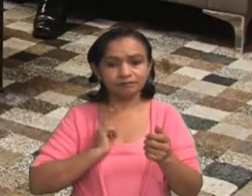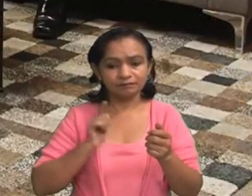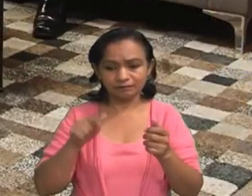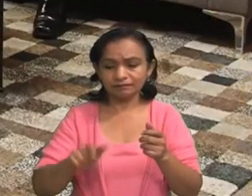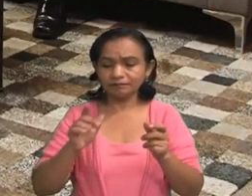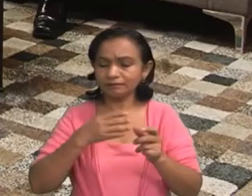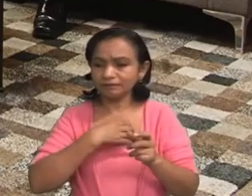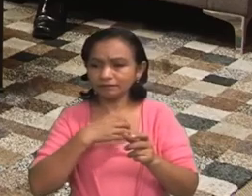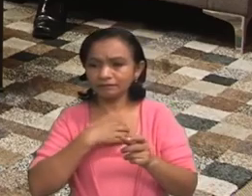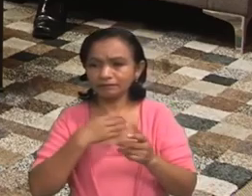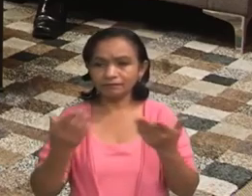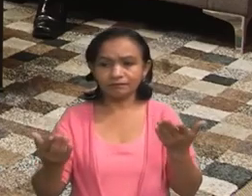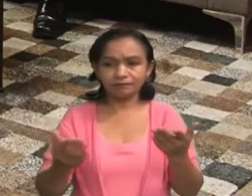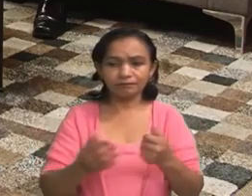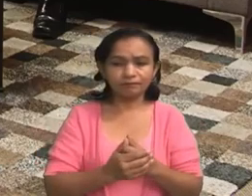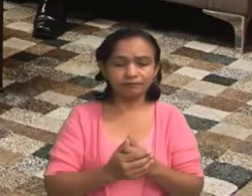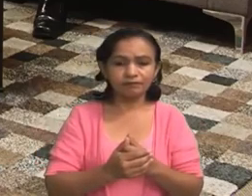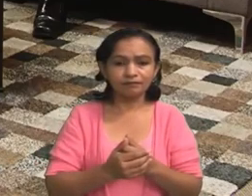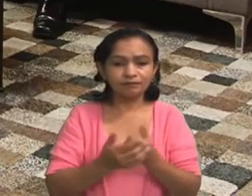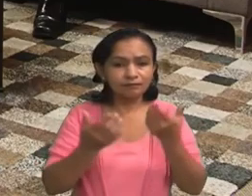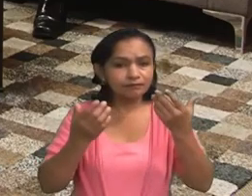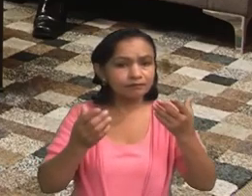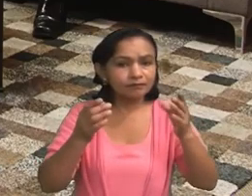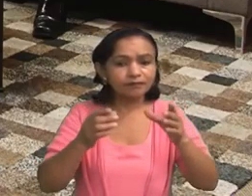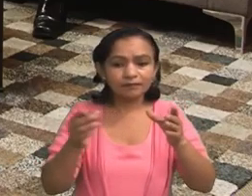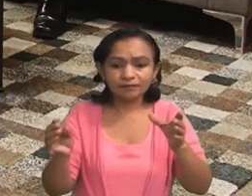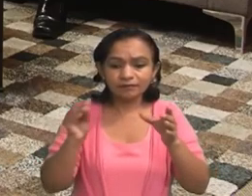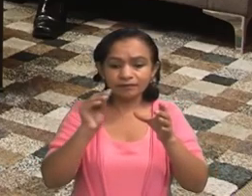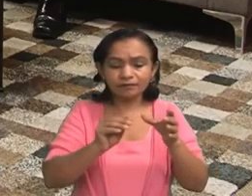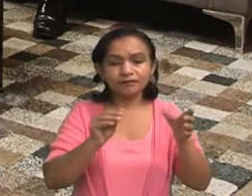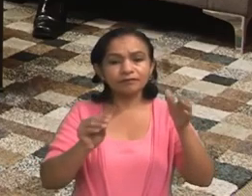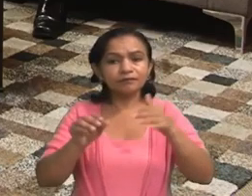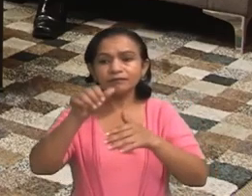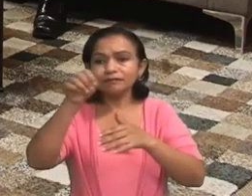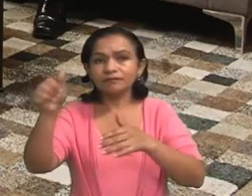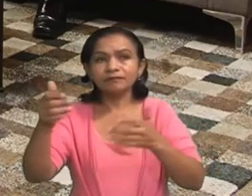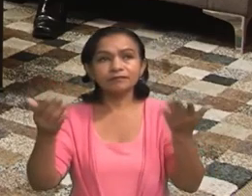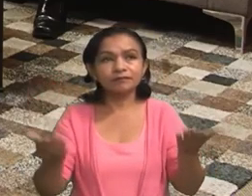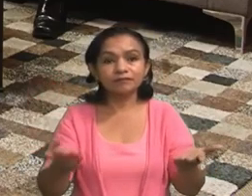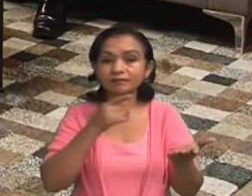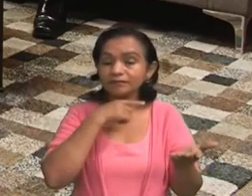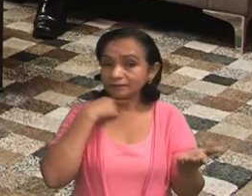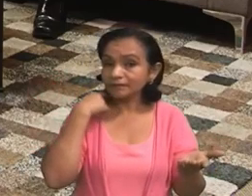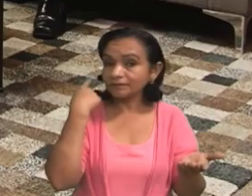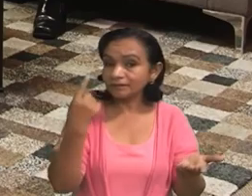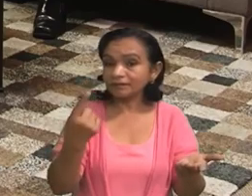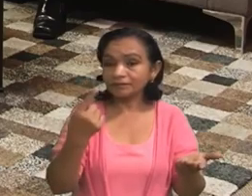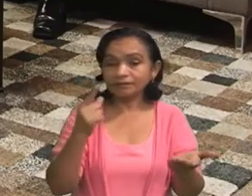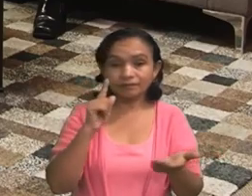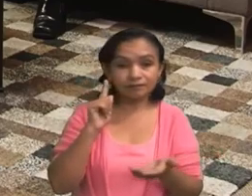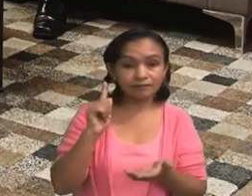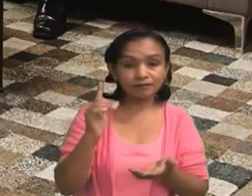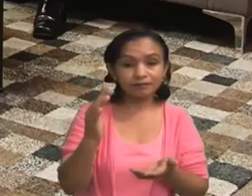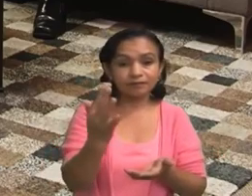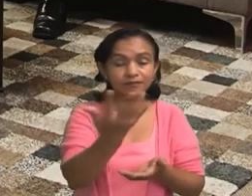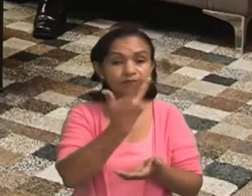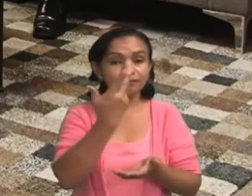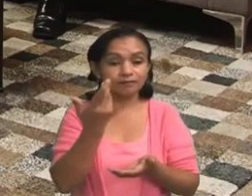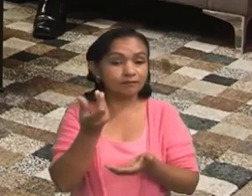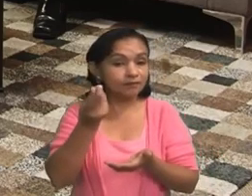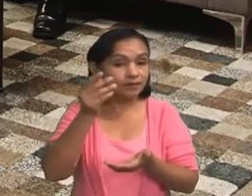parcela, con muy pocos elementos incorporados desde afuera, ¿verdad? Okay. Y en función de todo eso